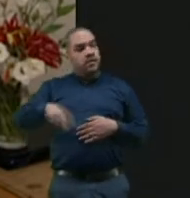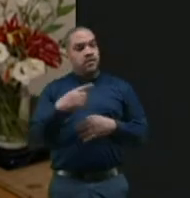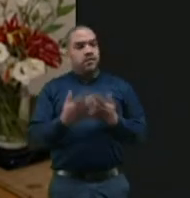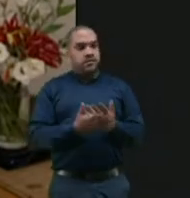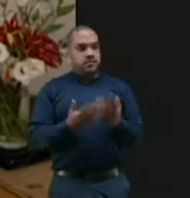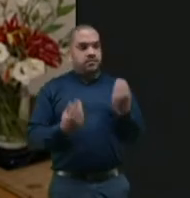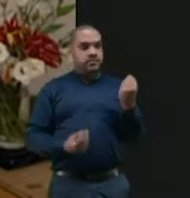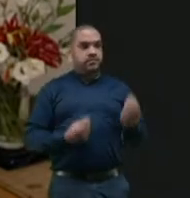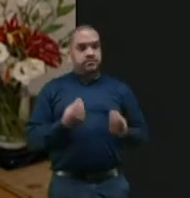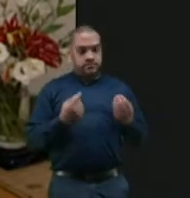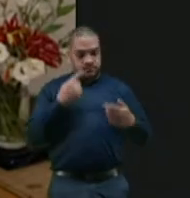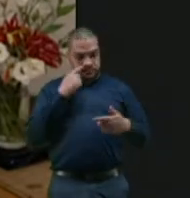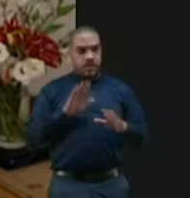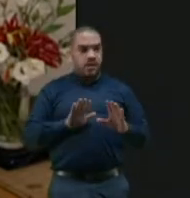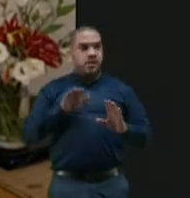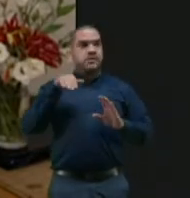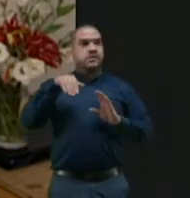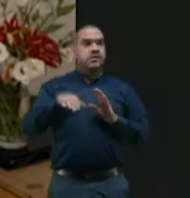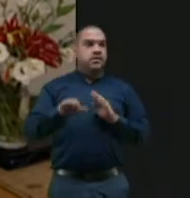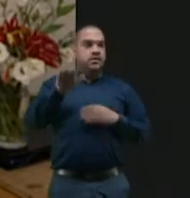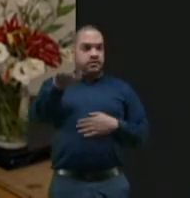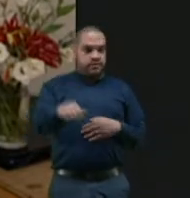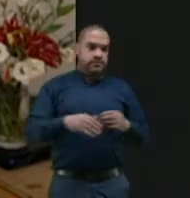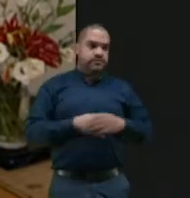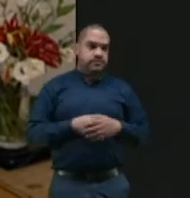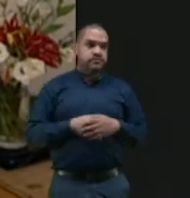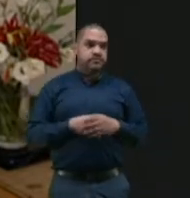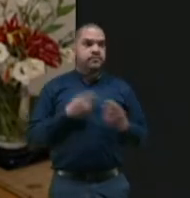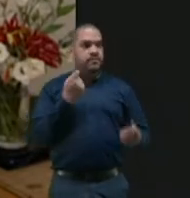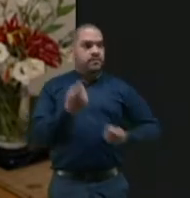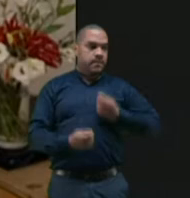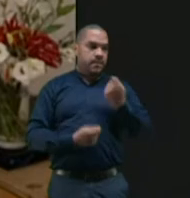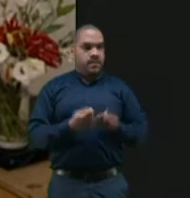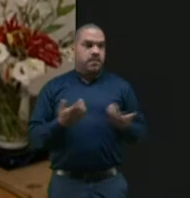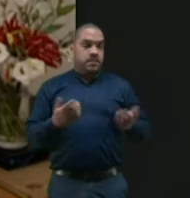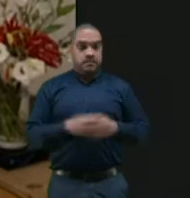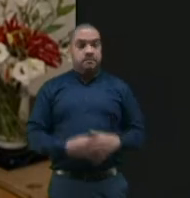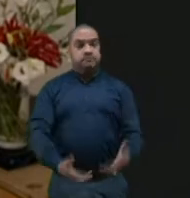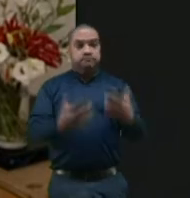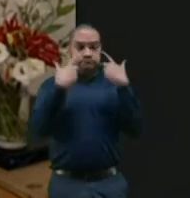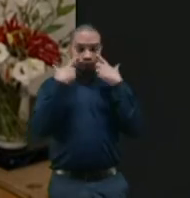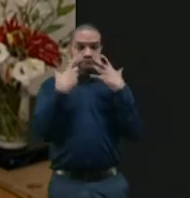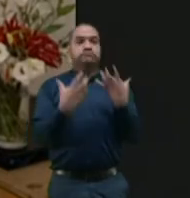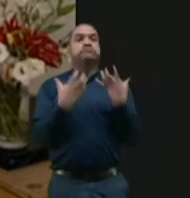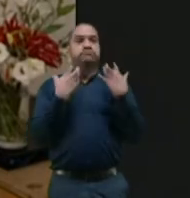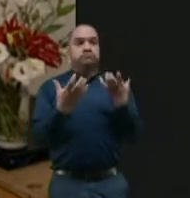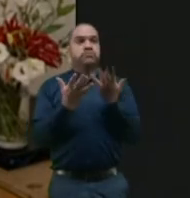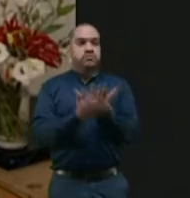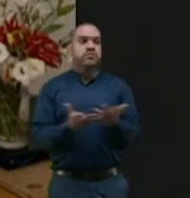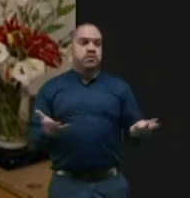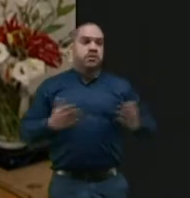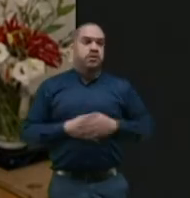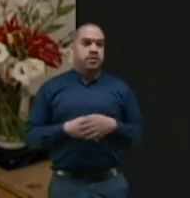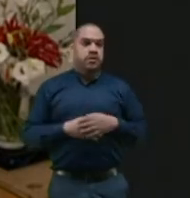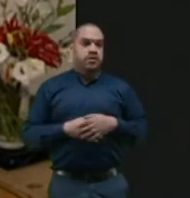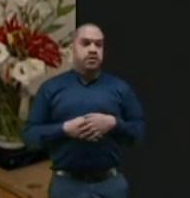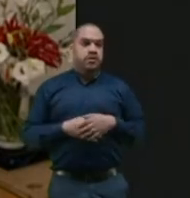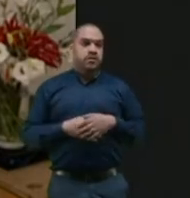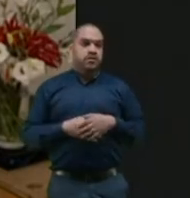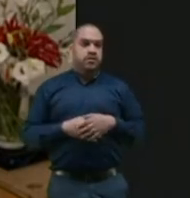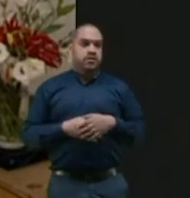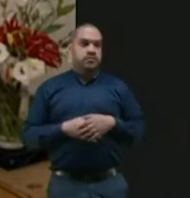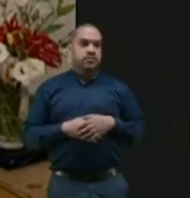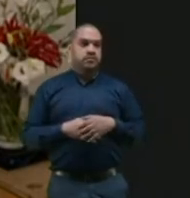bajos, pero la frecuencia de esos al crear un emprendimiento son impresionantemente altas. Una de las